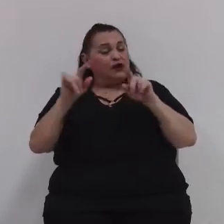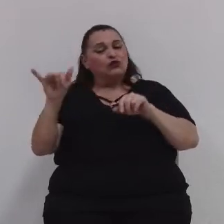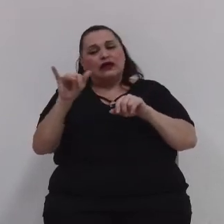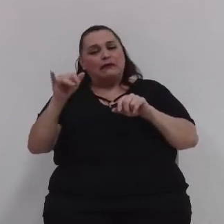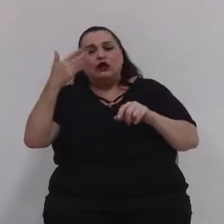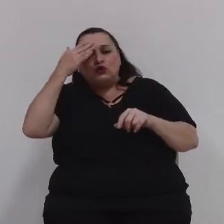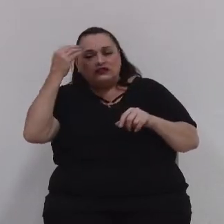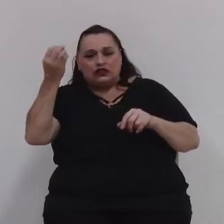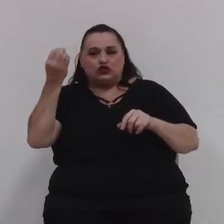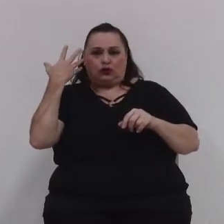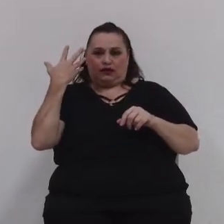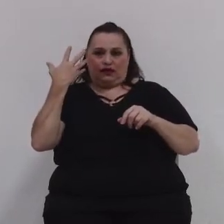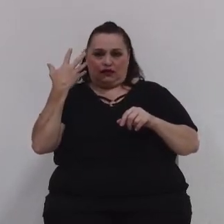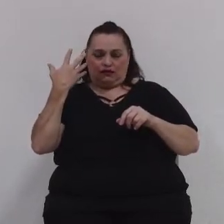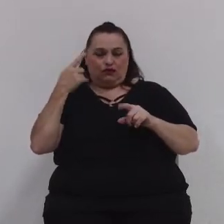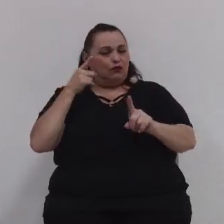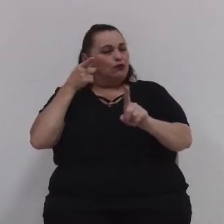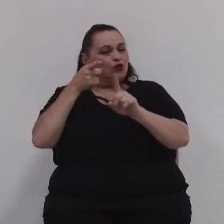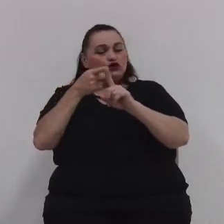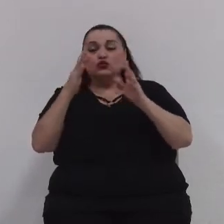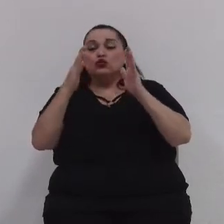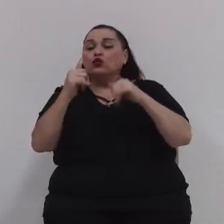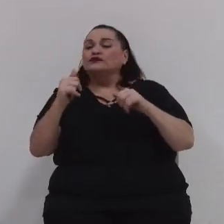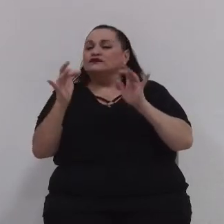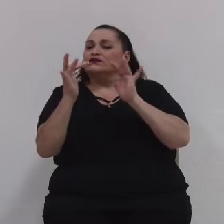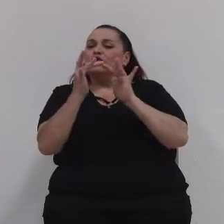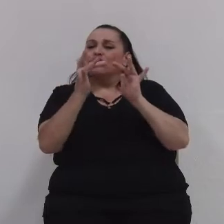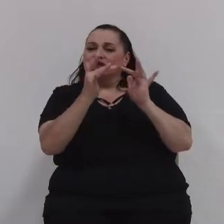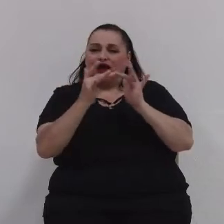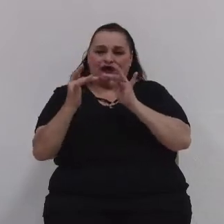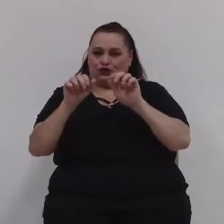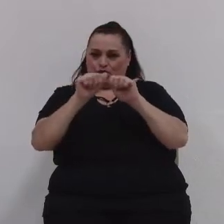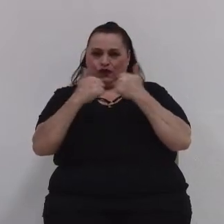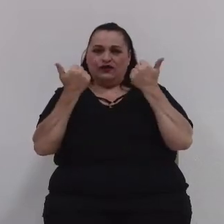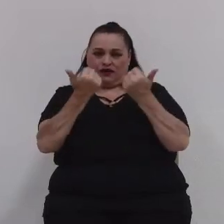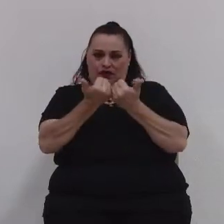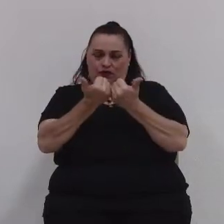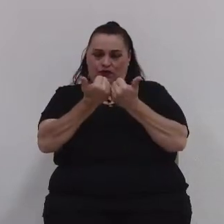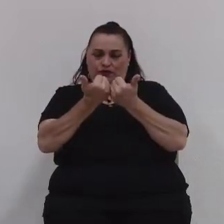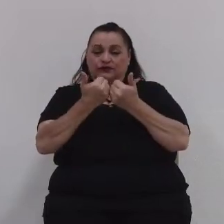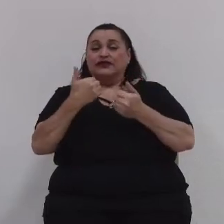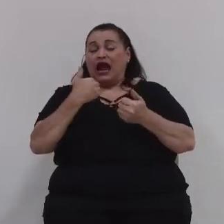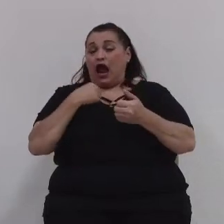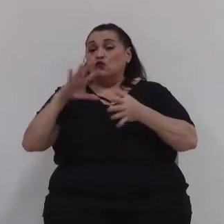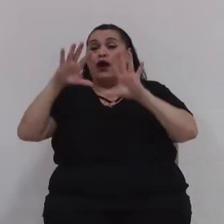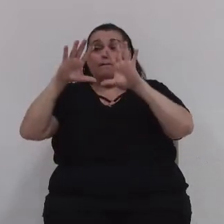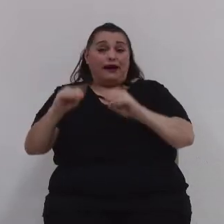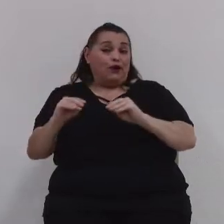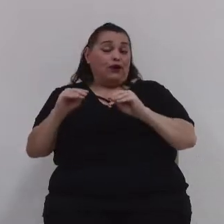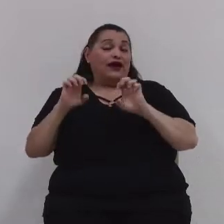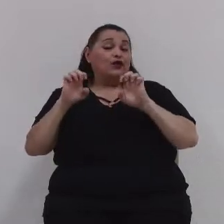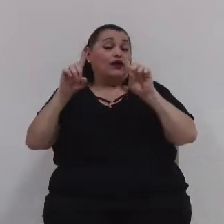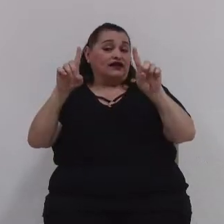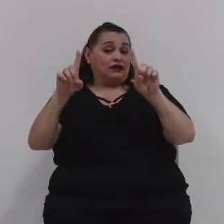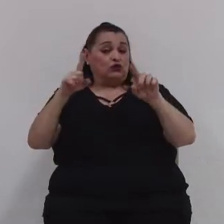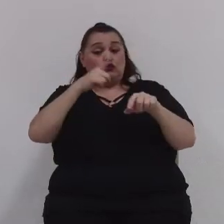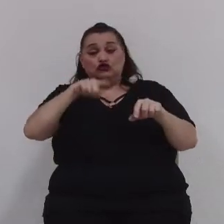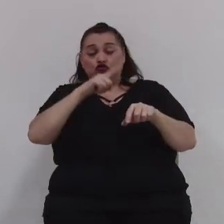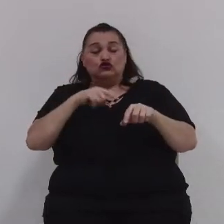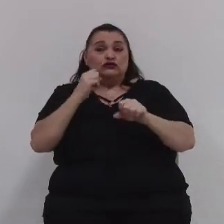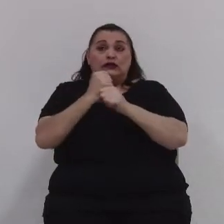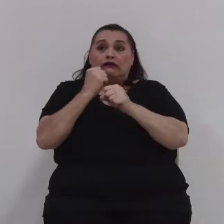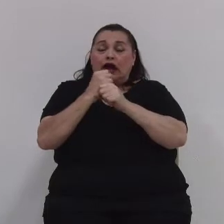olvidaron, precisamente por no estar en contacto con las aulas. Hay un apagón educativo y estamos operando a ciegas porque